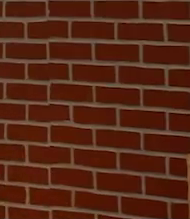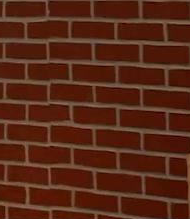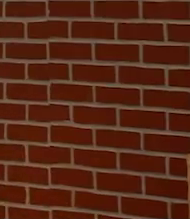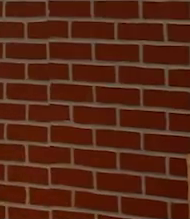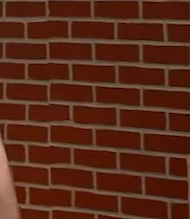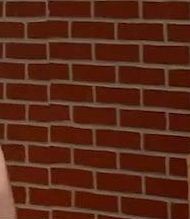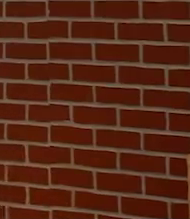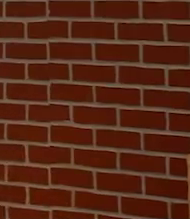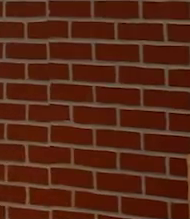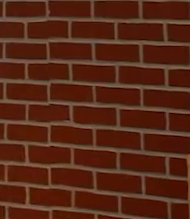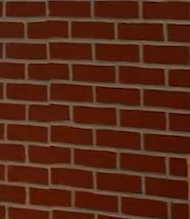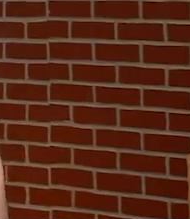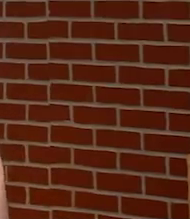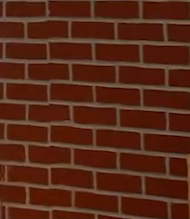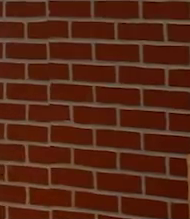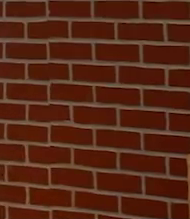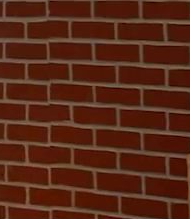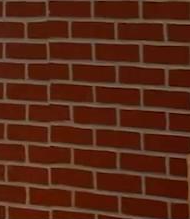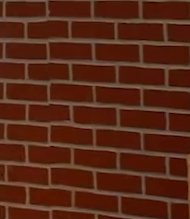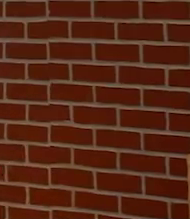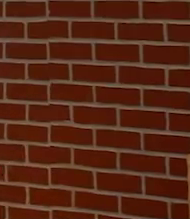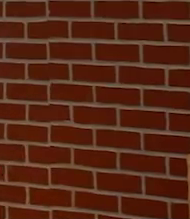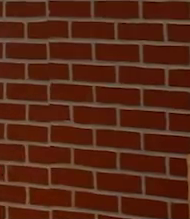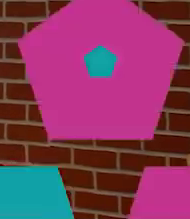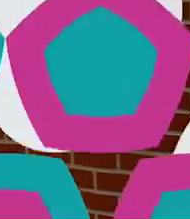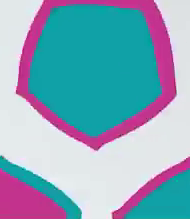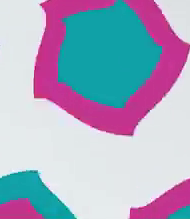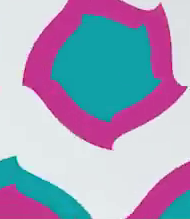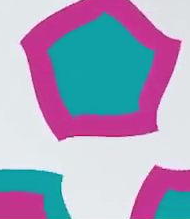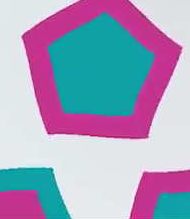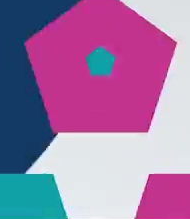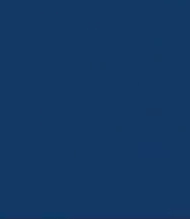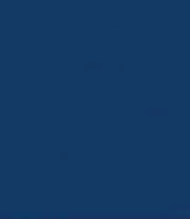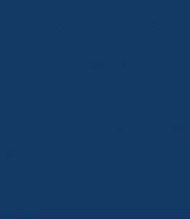mejor porque es imposible aquí en Aprende Música en Casa.